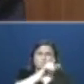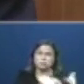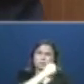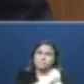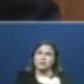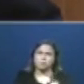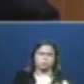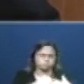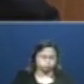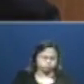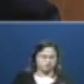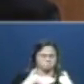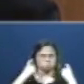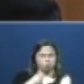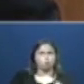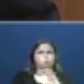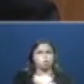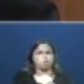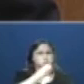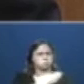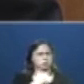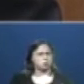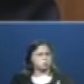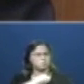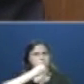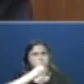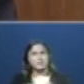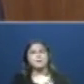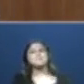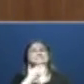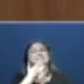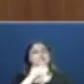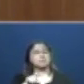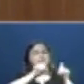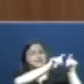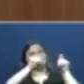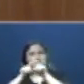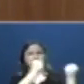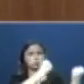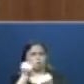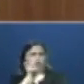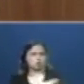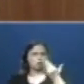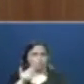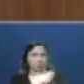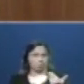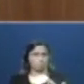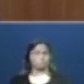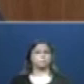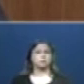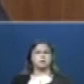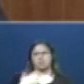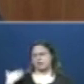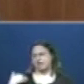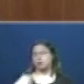niveles de productividad y competitividad y también a la colaboración entre instituciones Los acuerdos sociales suscritos en los